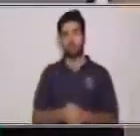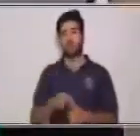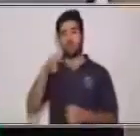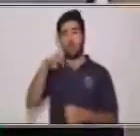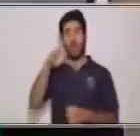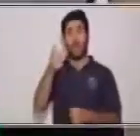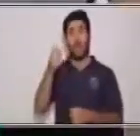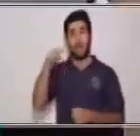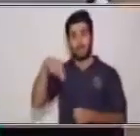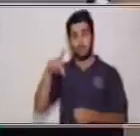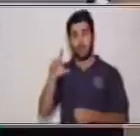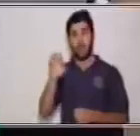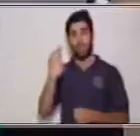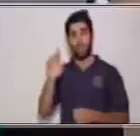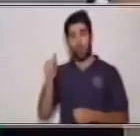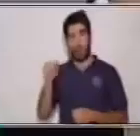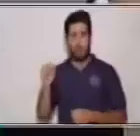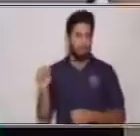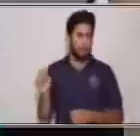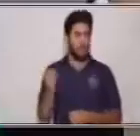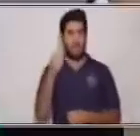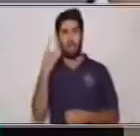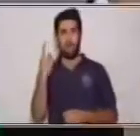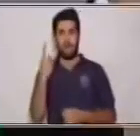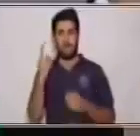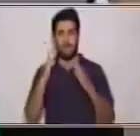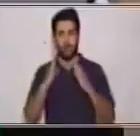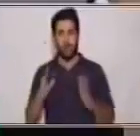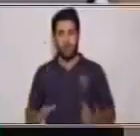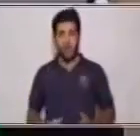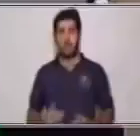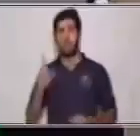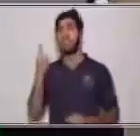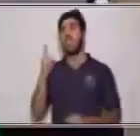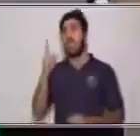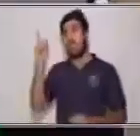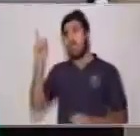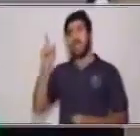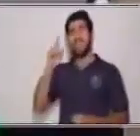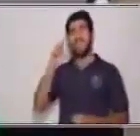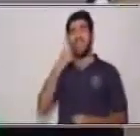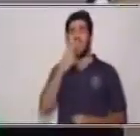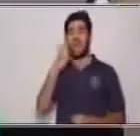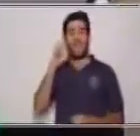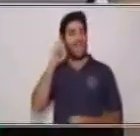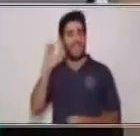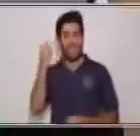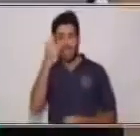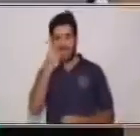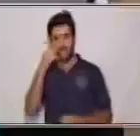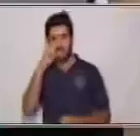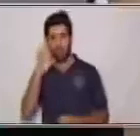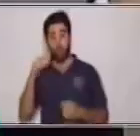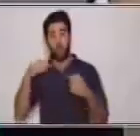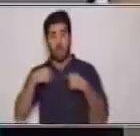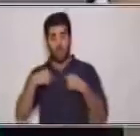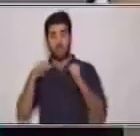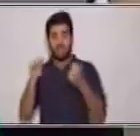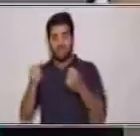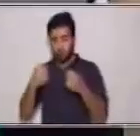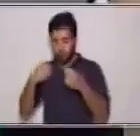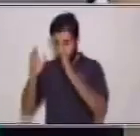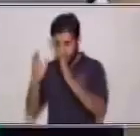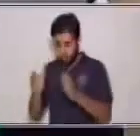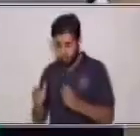Pandora fue la primera mujer humana creada por Hefesto, por orden de Zeus, y siendo dotada por los diferentes dioses de algunos de